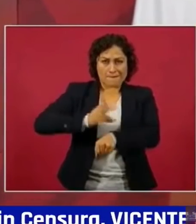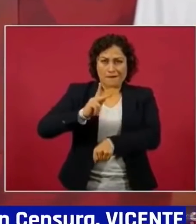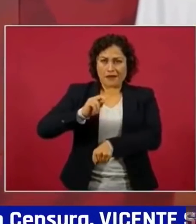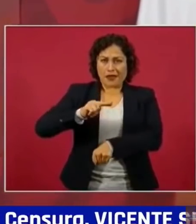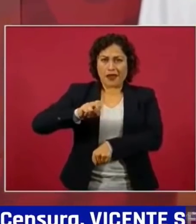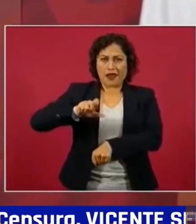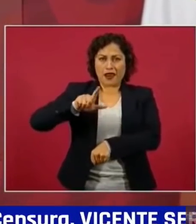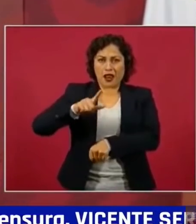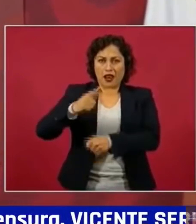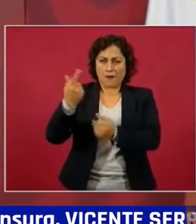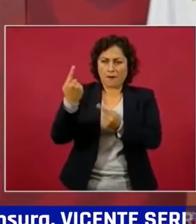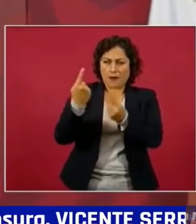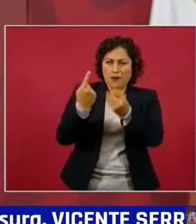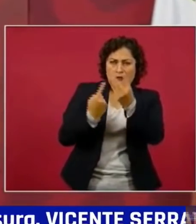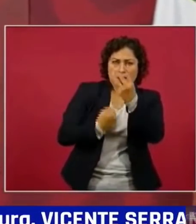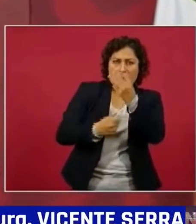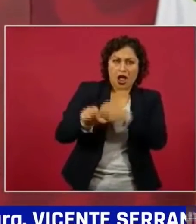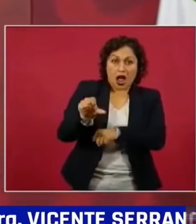entonces,